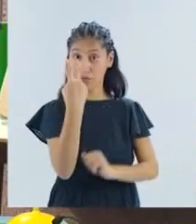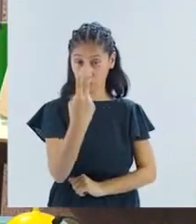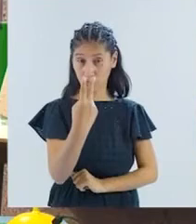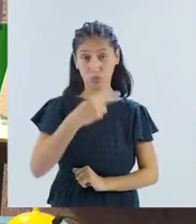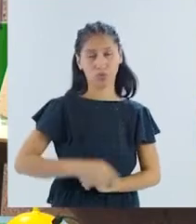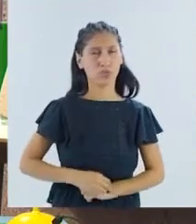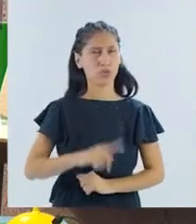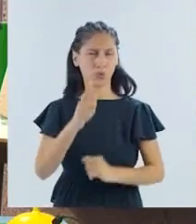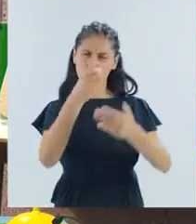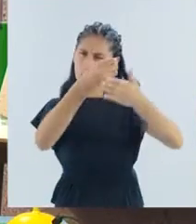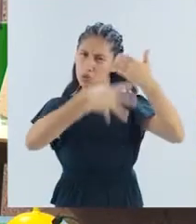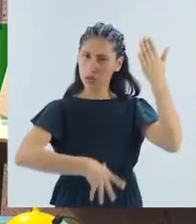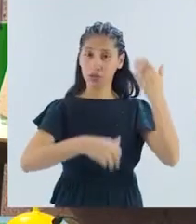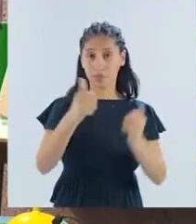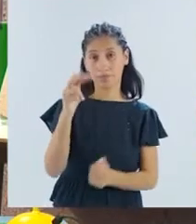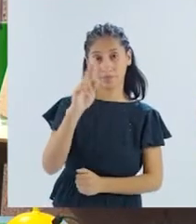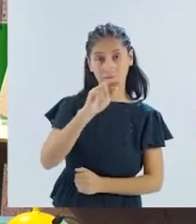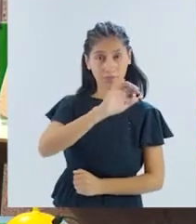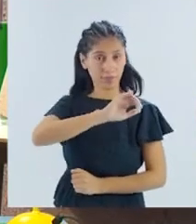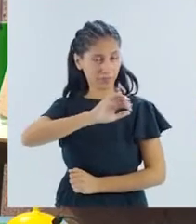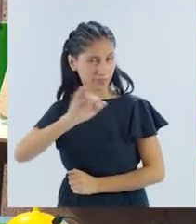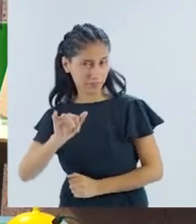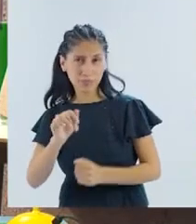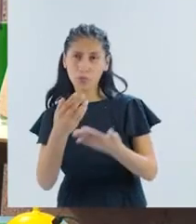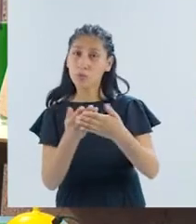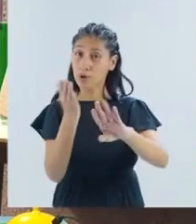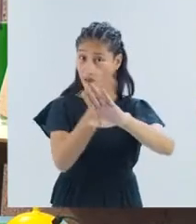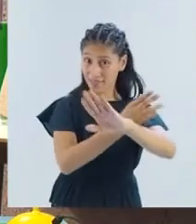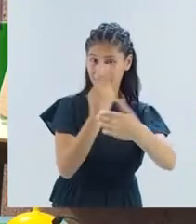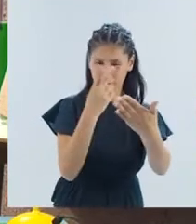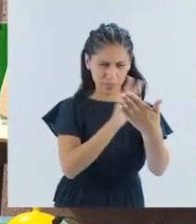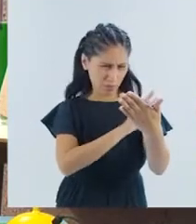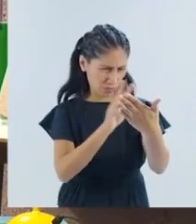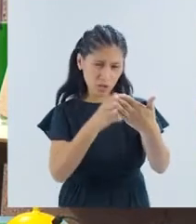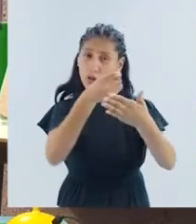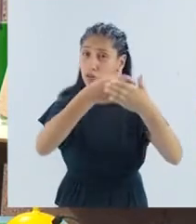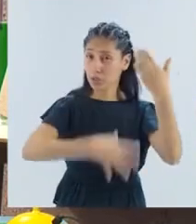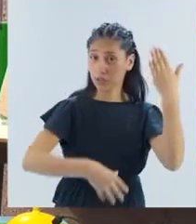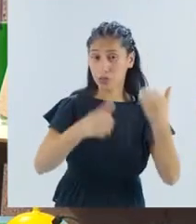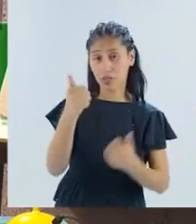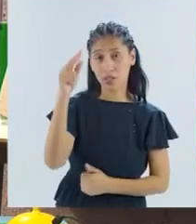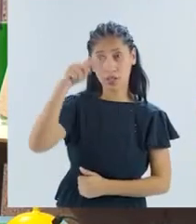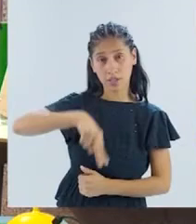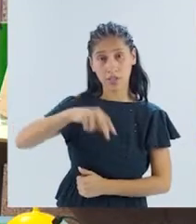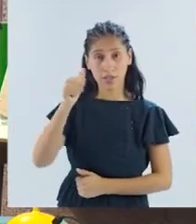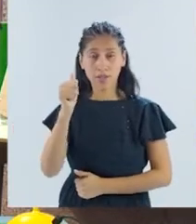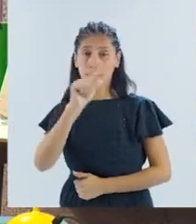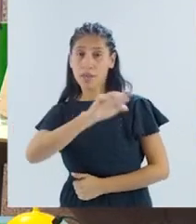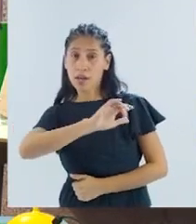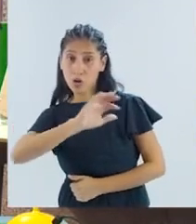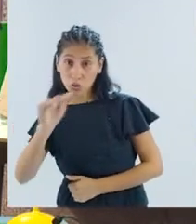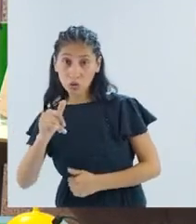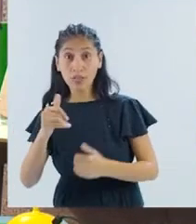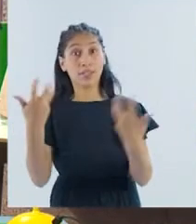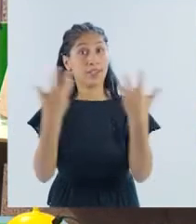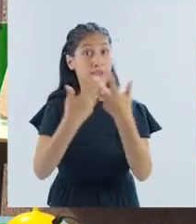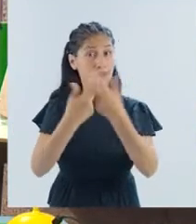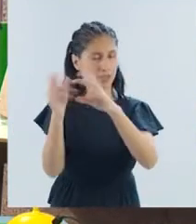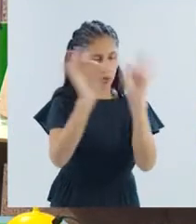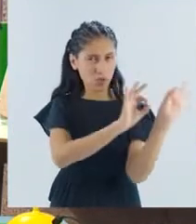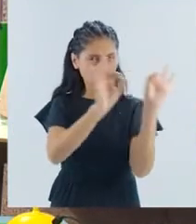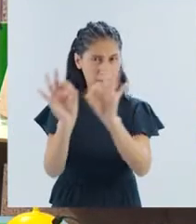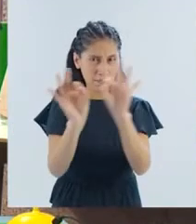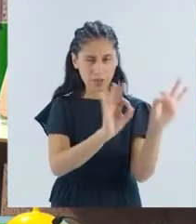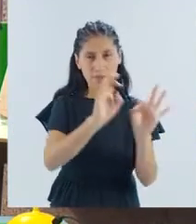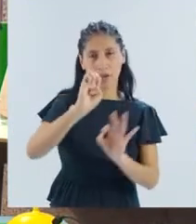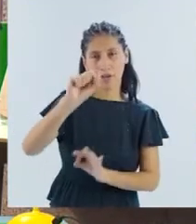texto argumentativo. Como vimos en las sesiones anteriores, los textos análogos deben tener la misma estructura, aunque sus ideas